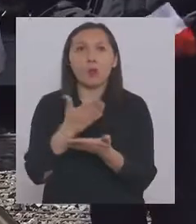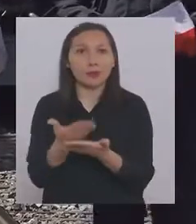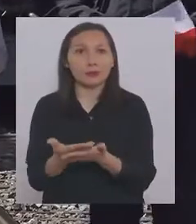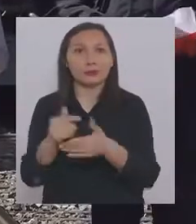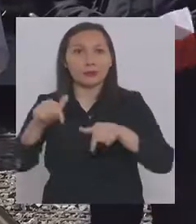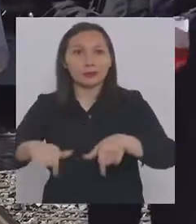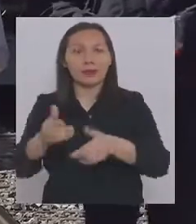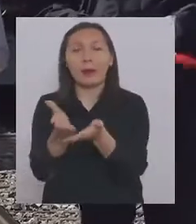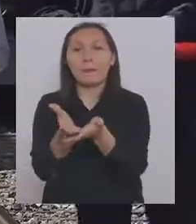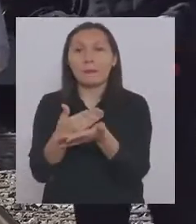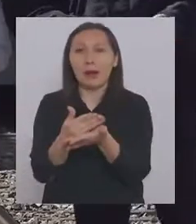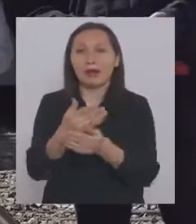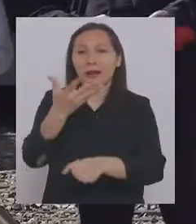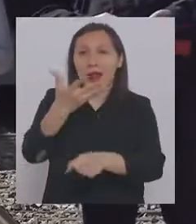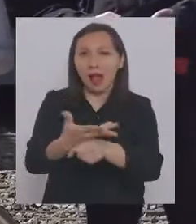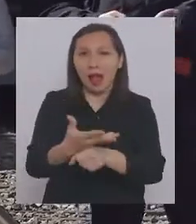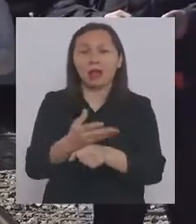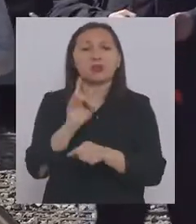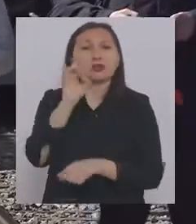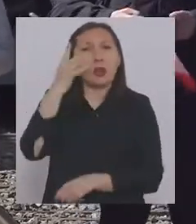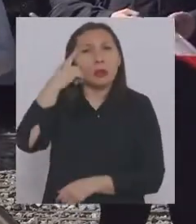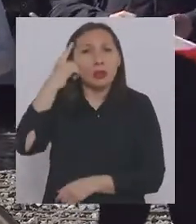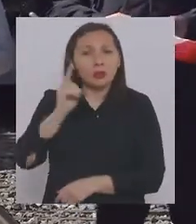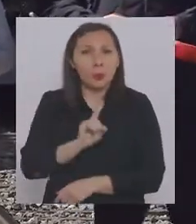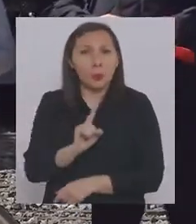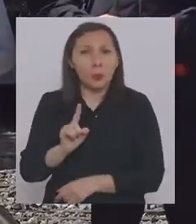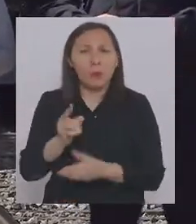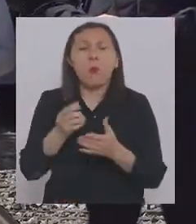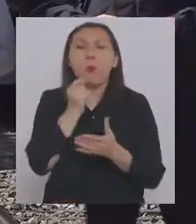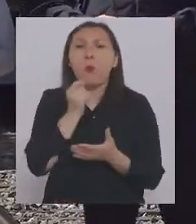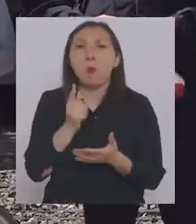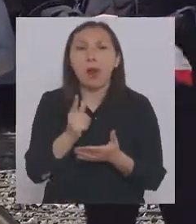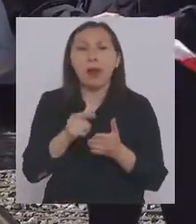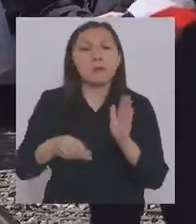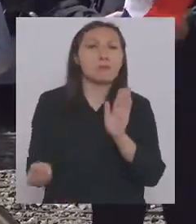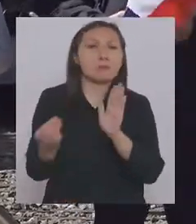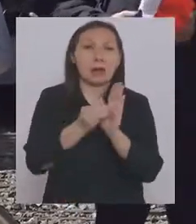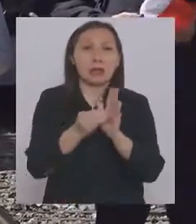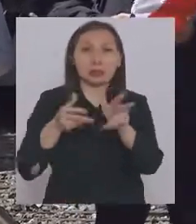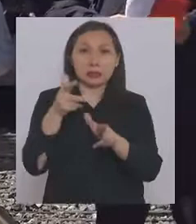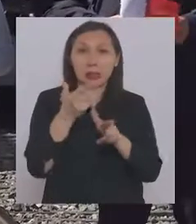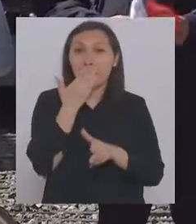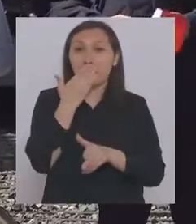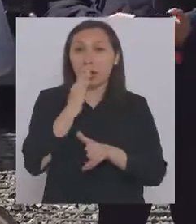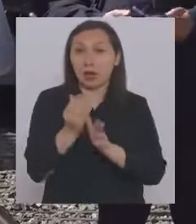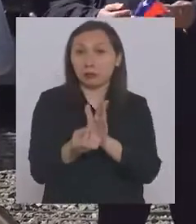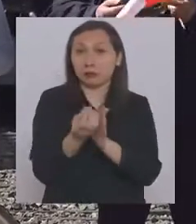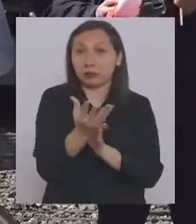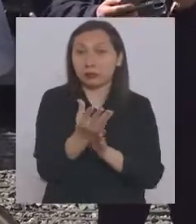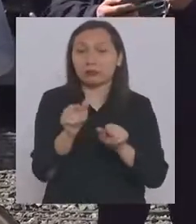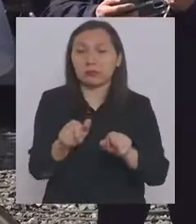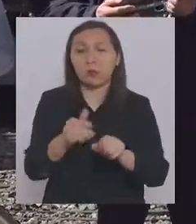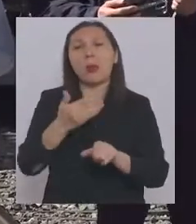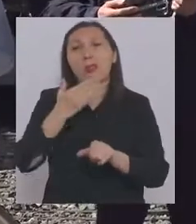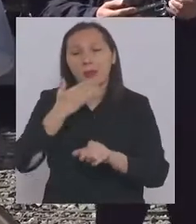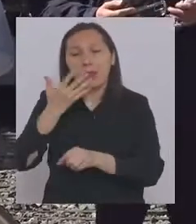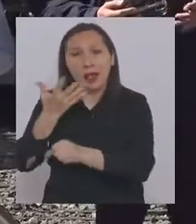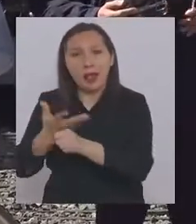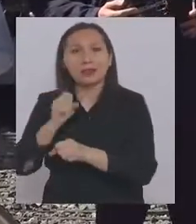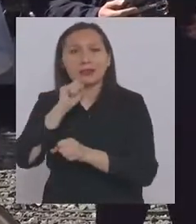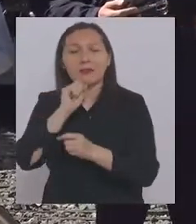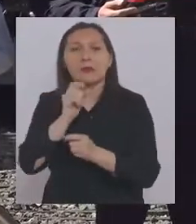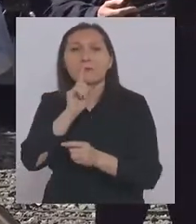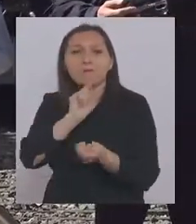plan contempla no solamente más trenes y mejores trenes, también involucra mejorar